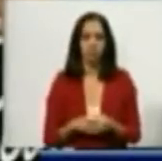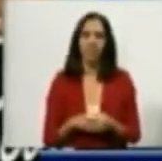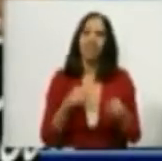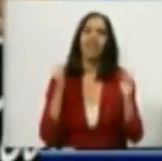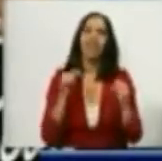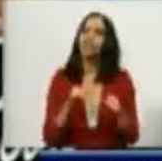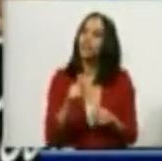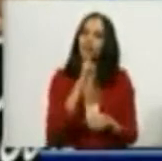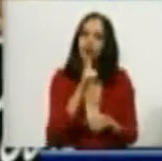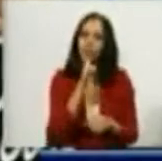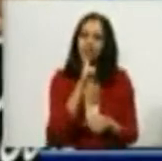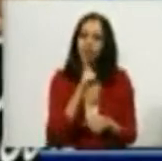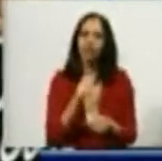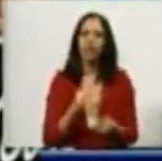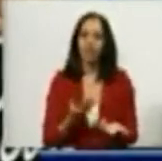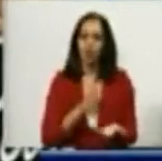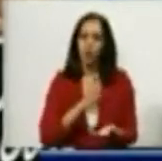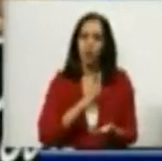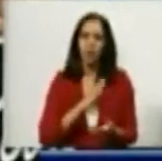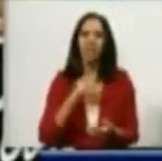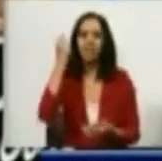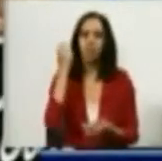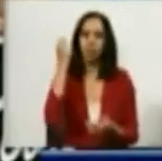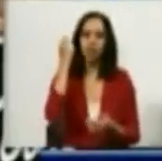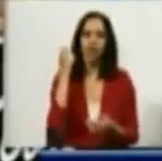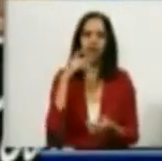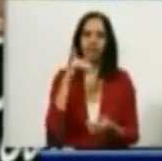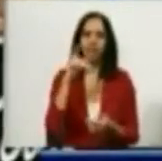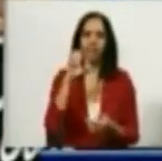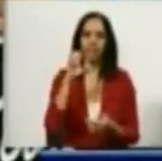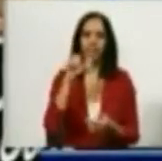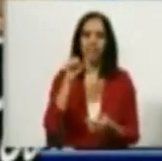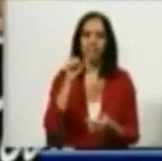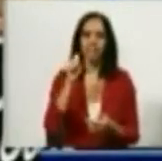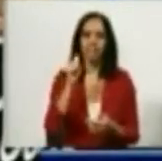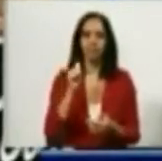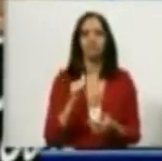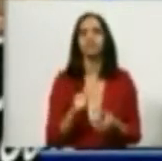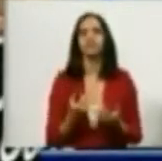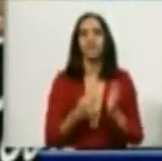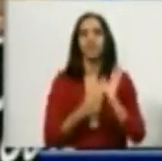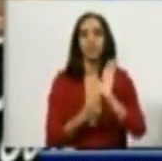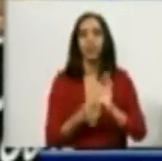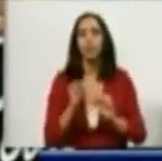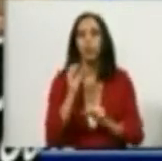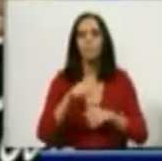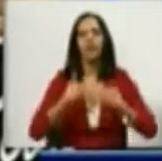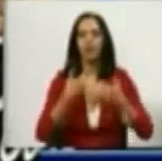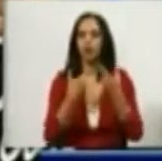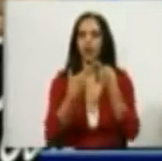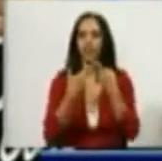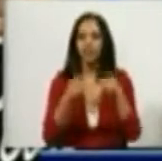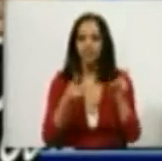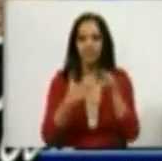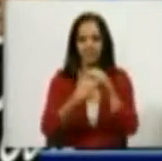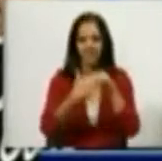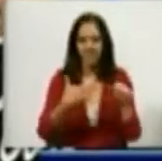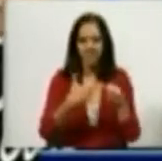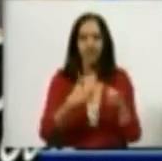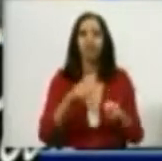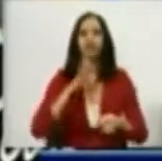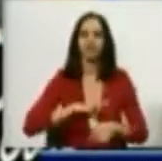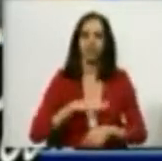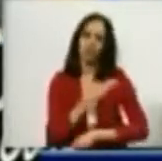que ha dado la propia diputada no te revela un poco más lo dividida que está la oposición